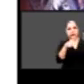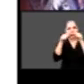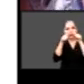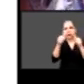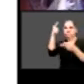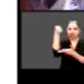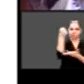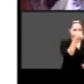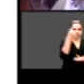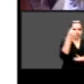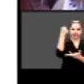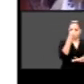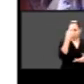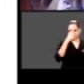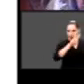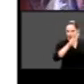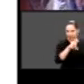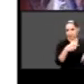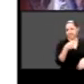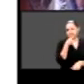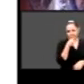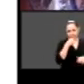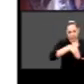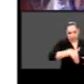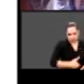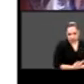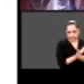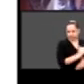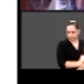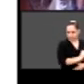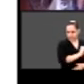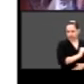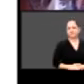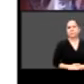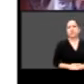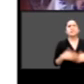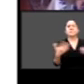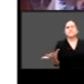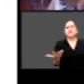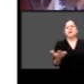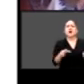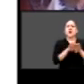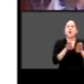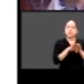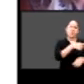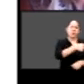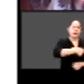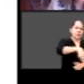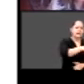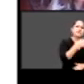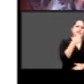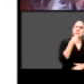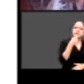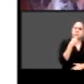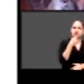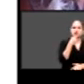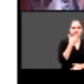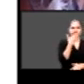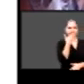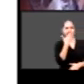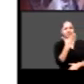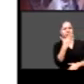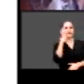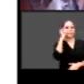Entonces, ¿cómo podemos educar niños sanos y felices? Lo que me pidieron que yo les cuente es sobre todo